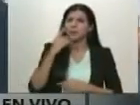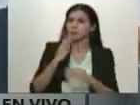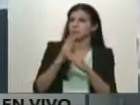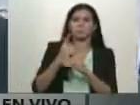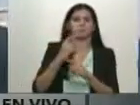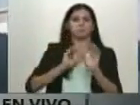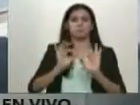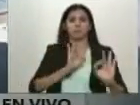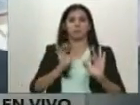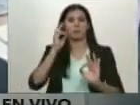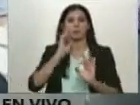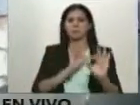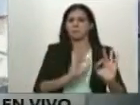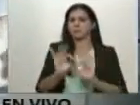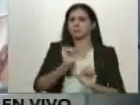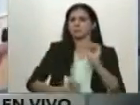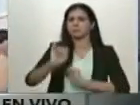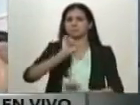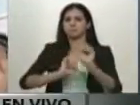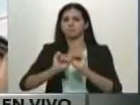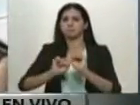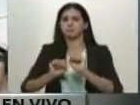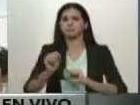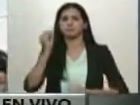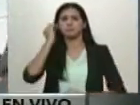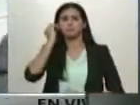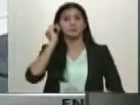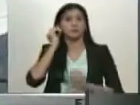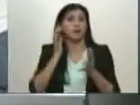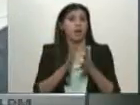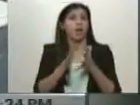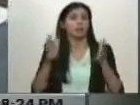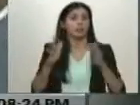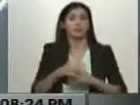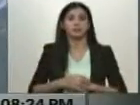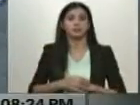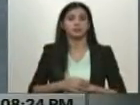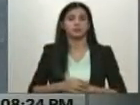adversidades y dificultades muy superiores a cualquier ser humano.